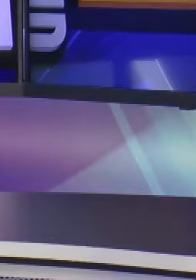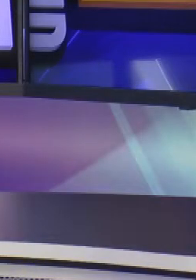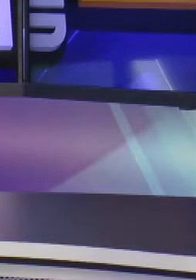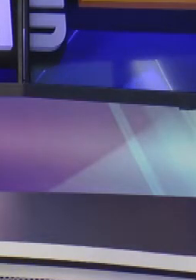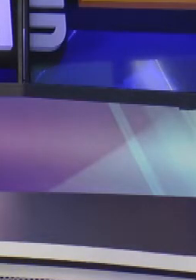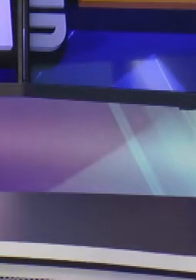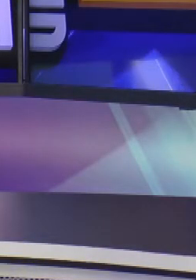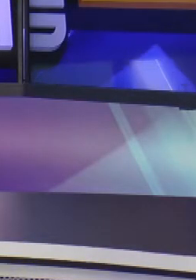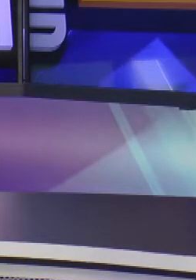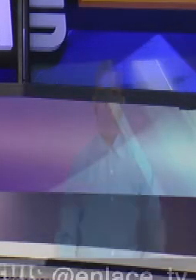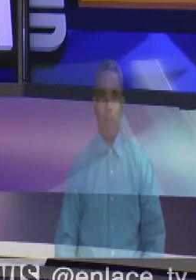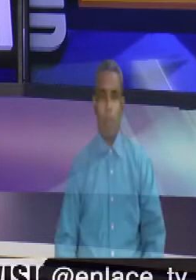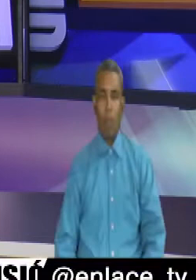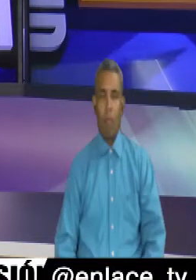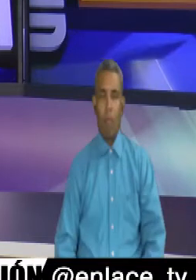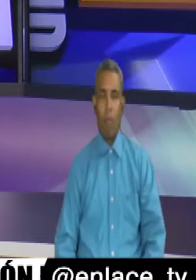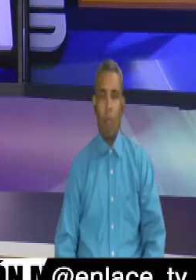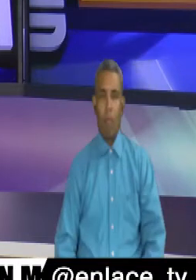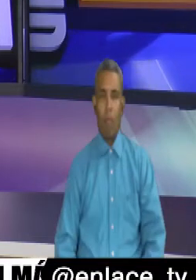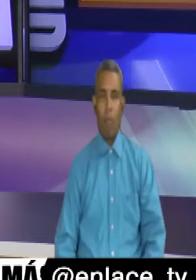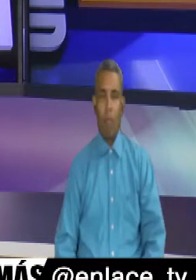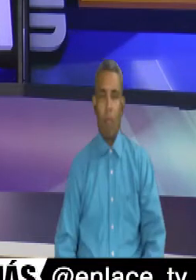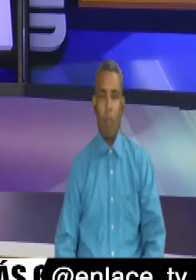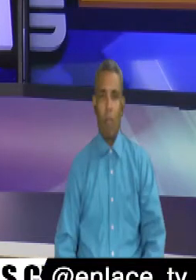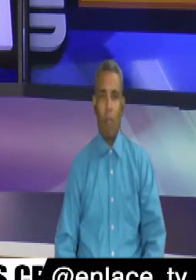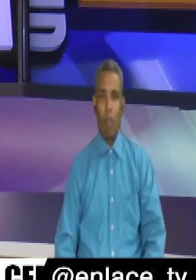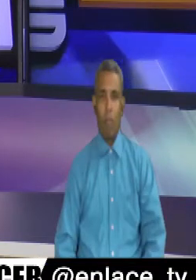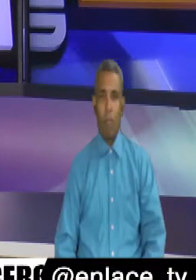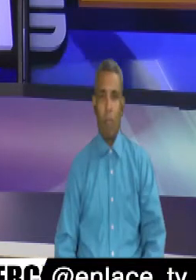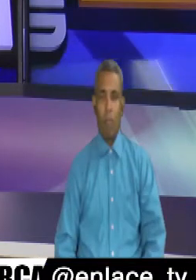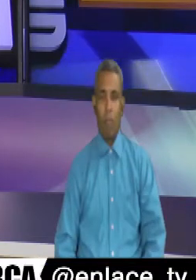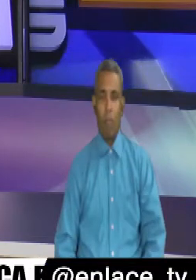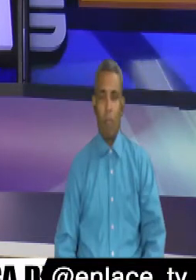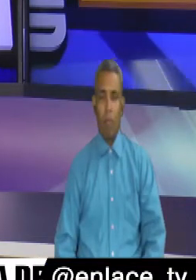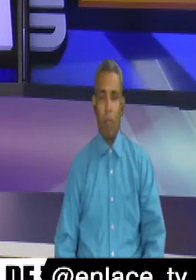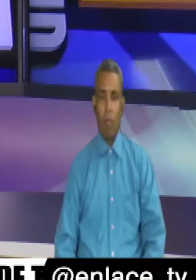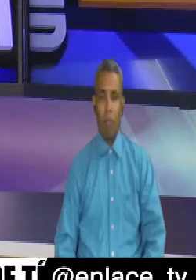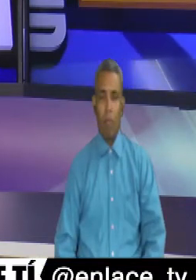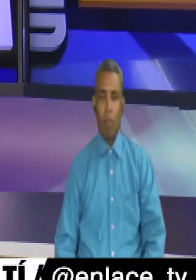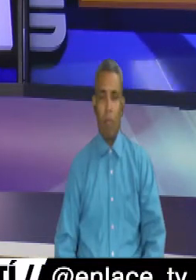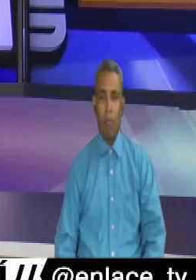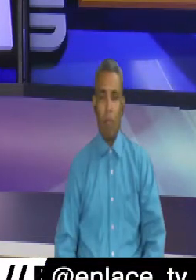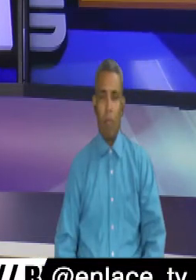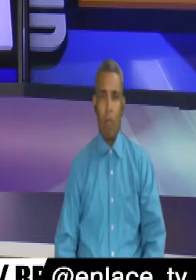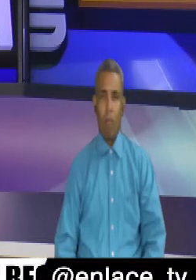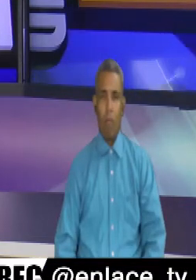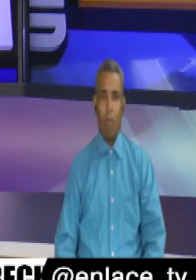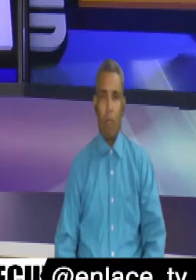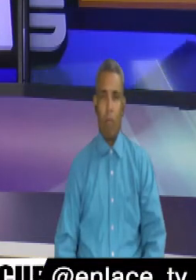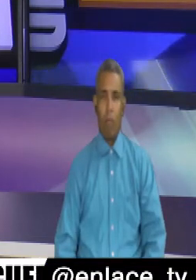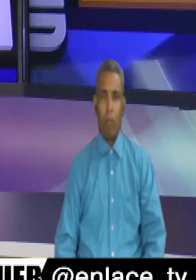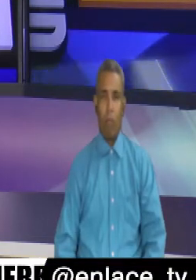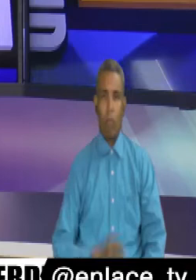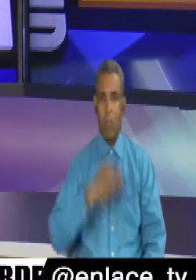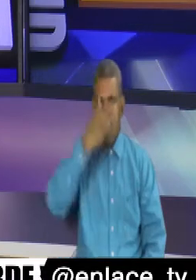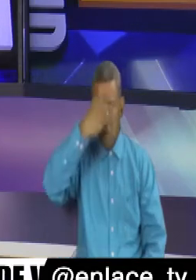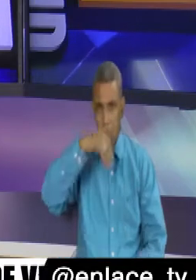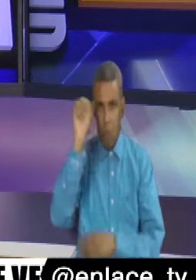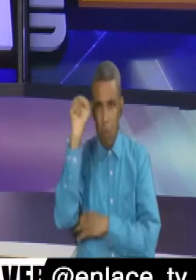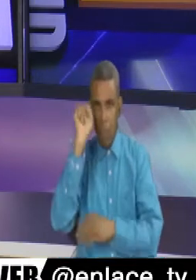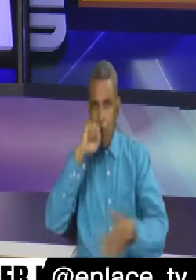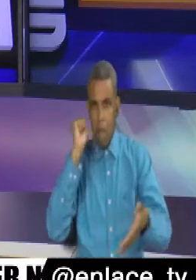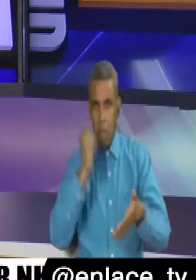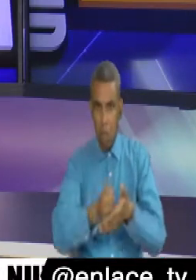Al lugar del fatal accidente arribaron diferentes autoridades, quienes lamentaron lo sucedido y ratificaron